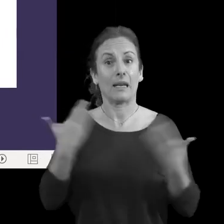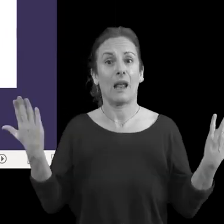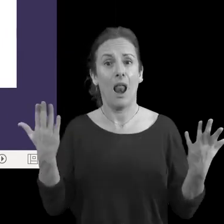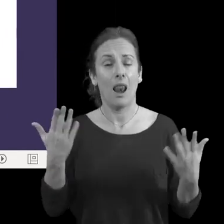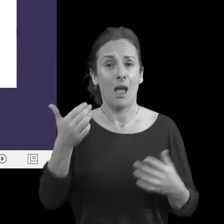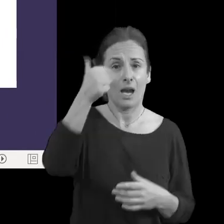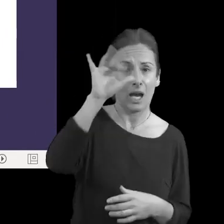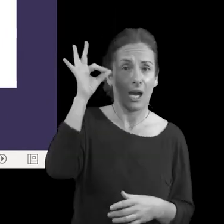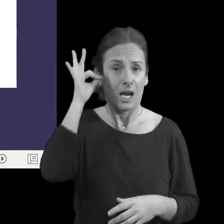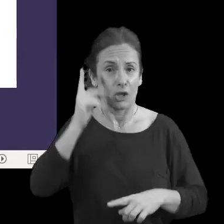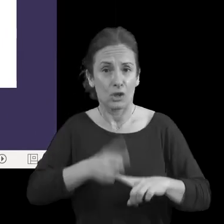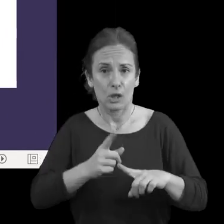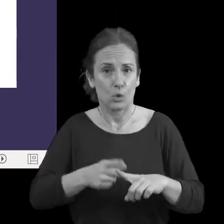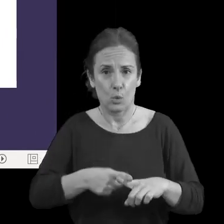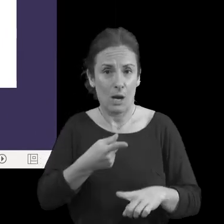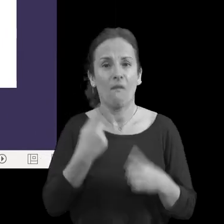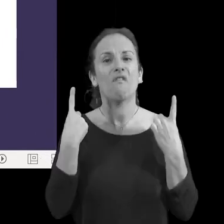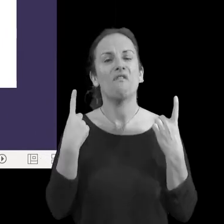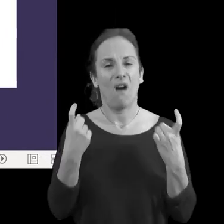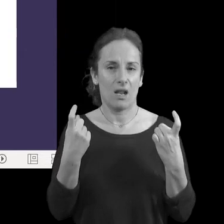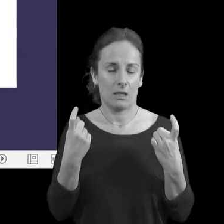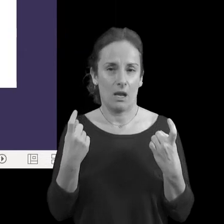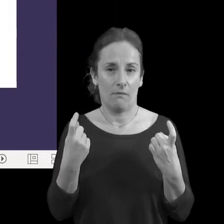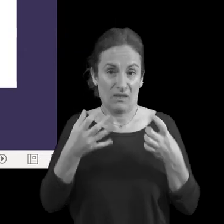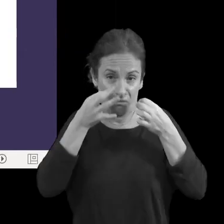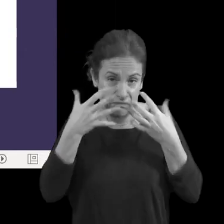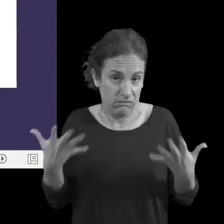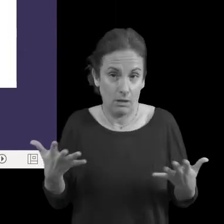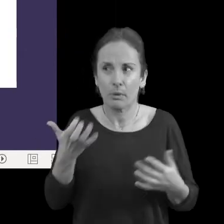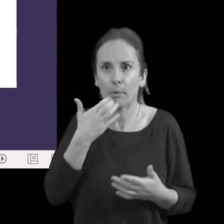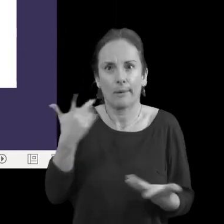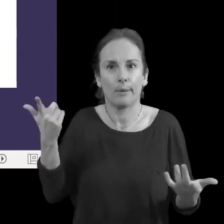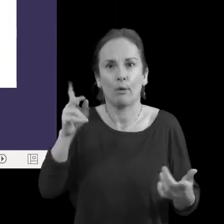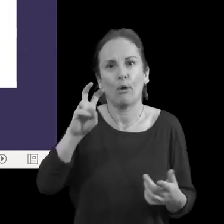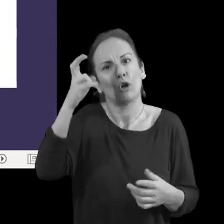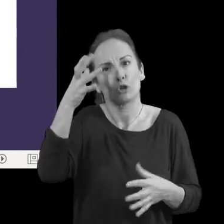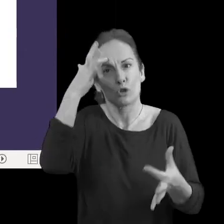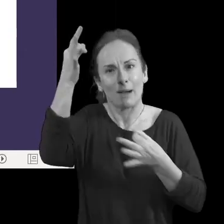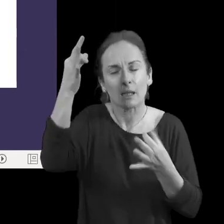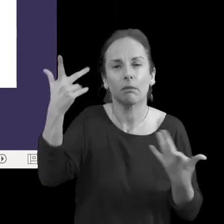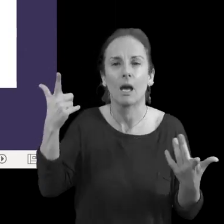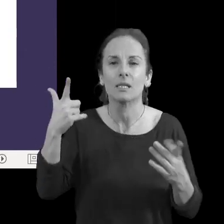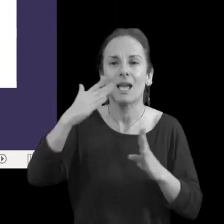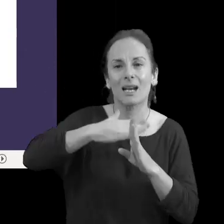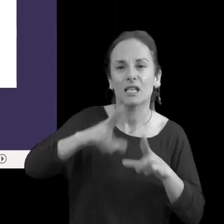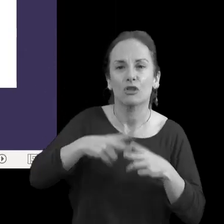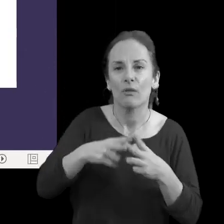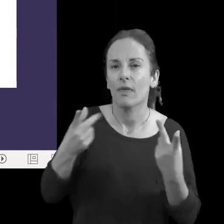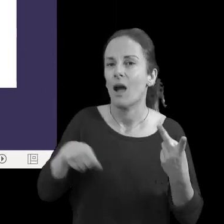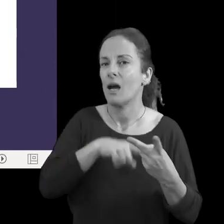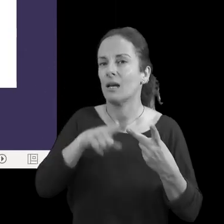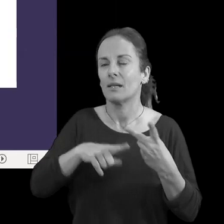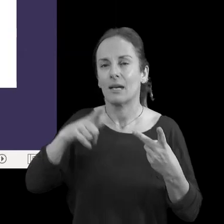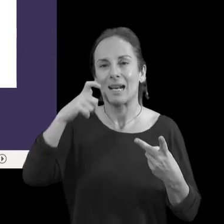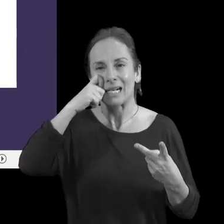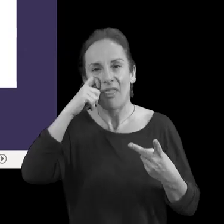educativo, atravesadas por otras cuestiones, como decía antes, de la clase, la raza, la edad, pero falta mucho esto. Y bueno, tristemente cuando